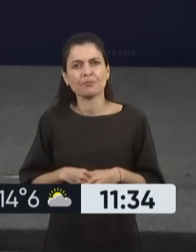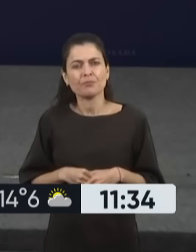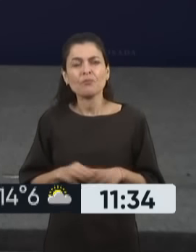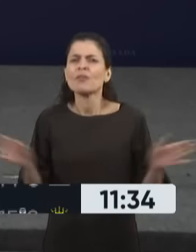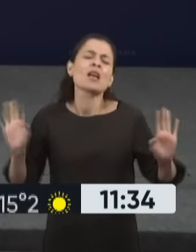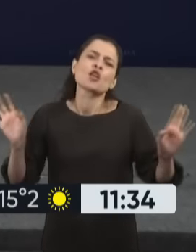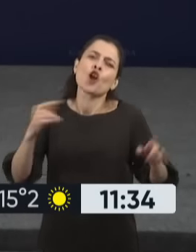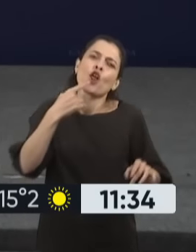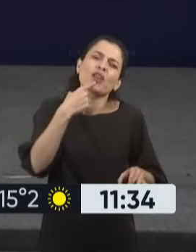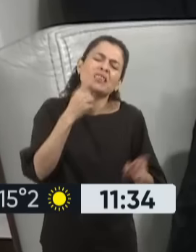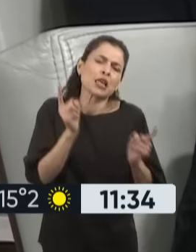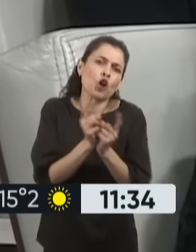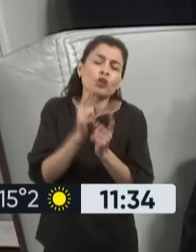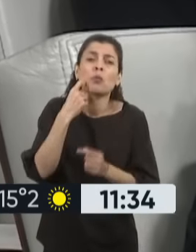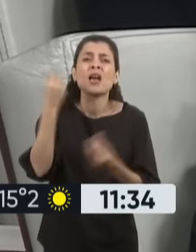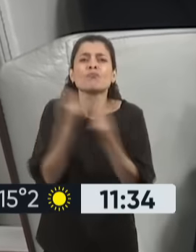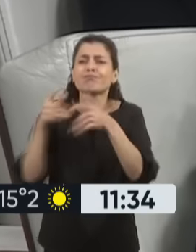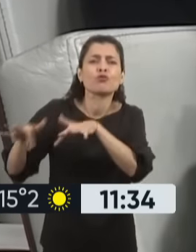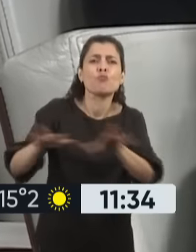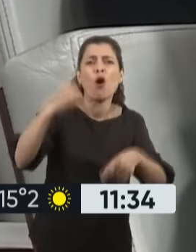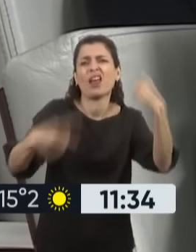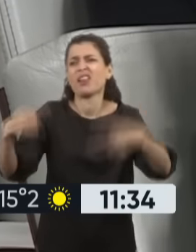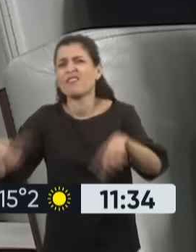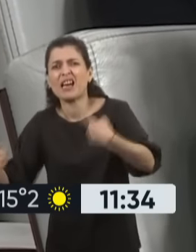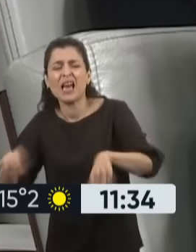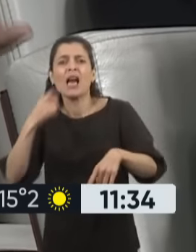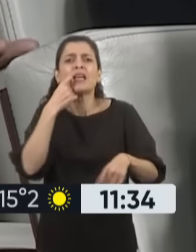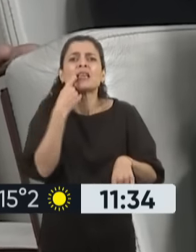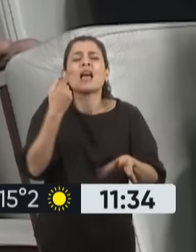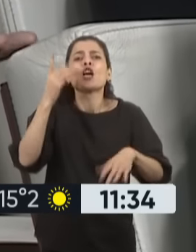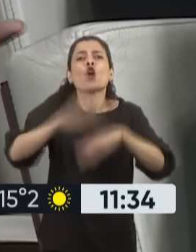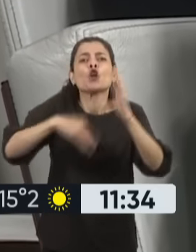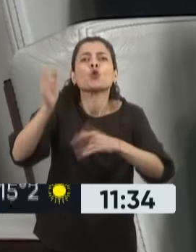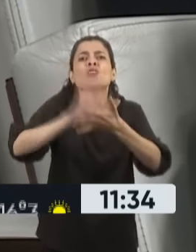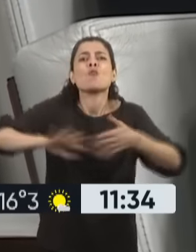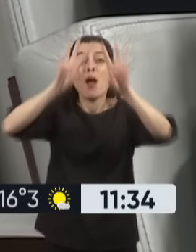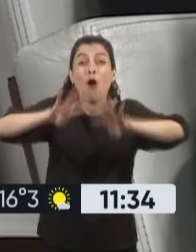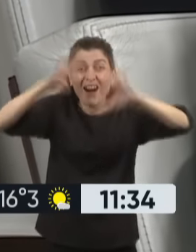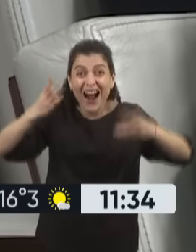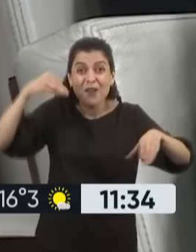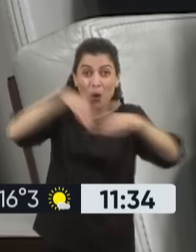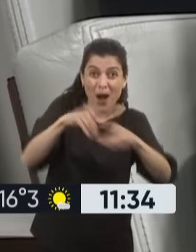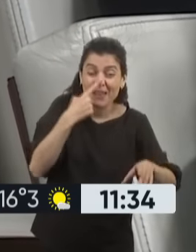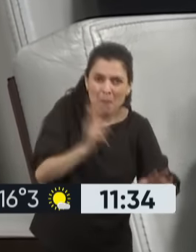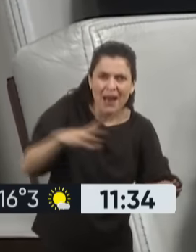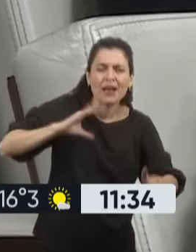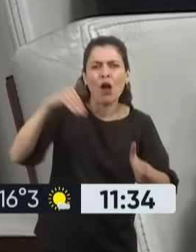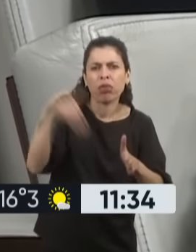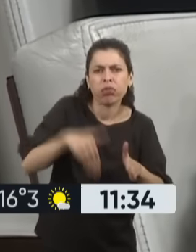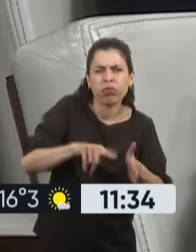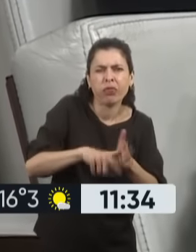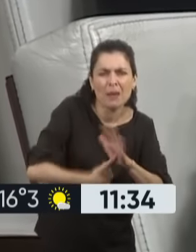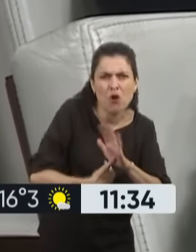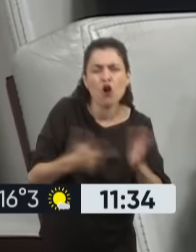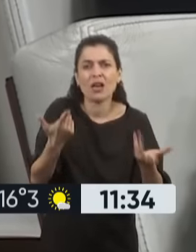no Simplemente porque hay distintas versiones y como se atrasó con el tema de los caniles y la cues al resto pero si es una película es una